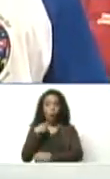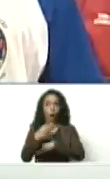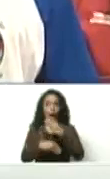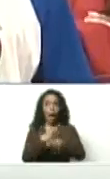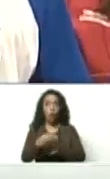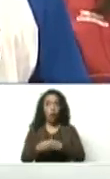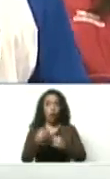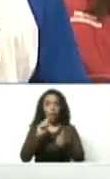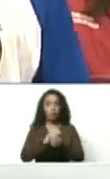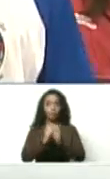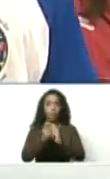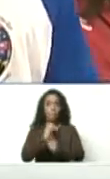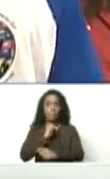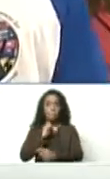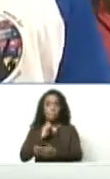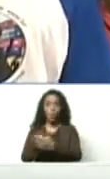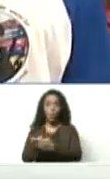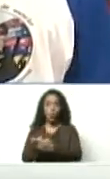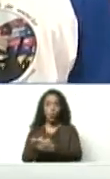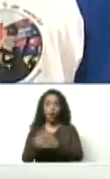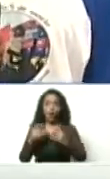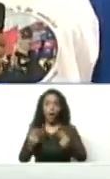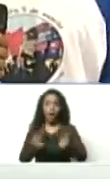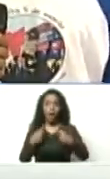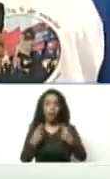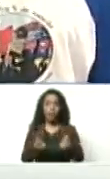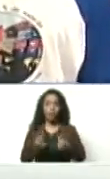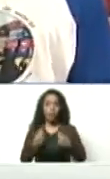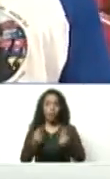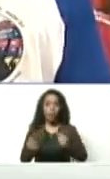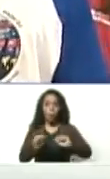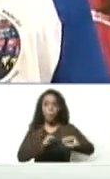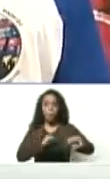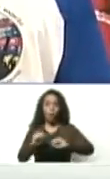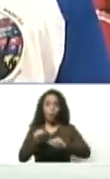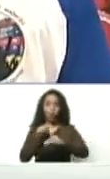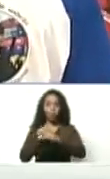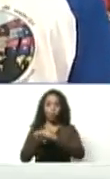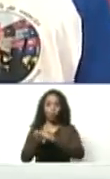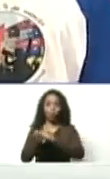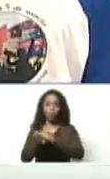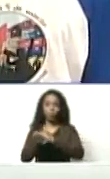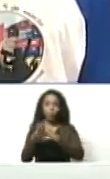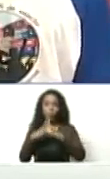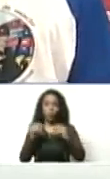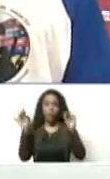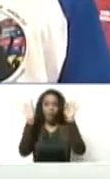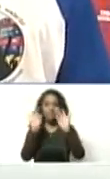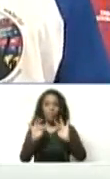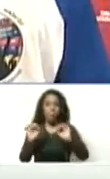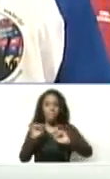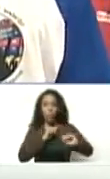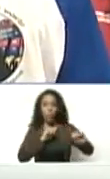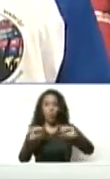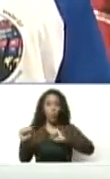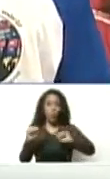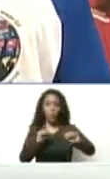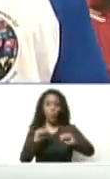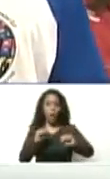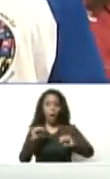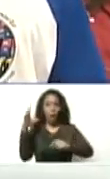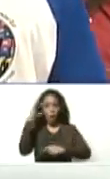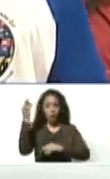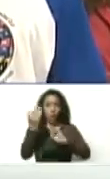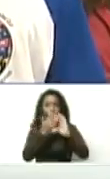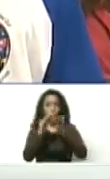la transferencia de activos, de almacenes y de todo tipo de mobiliario a los